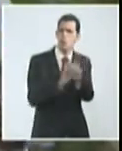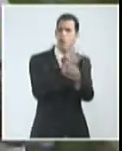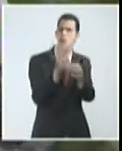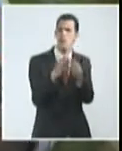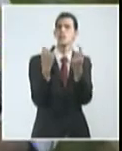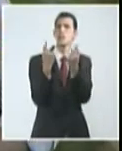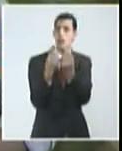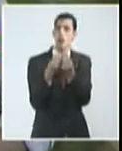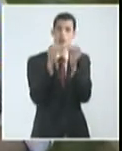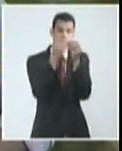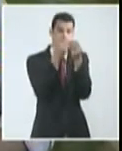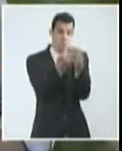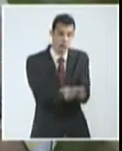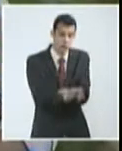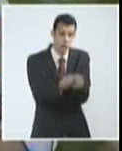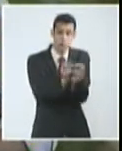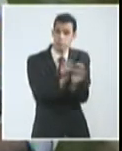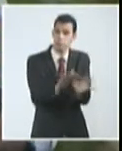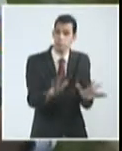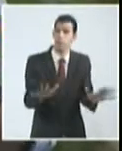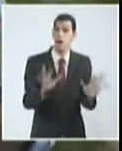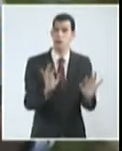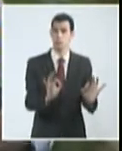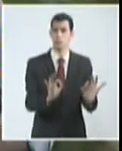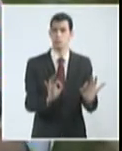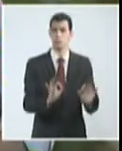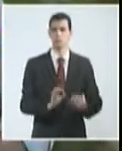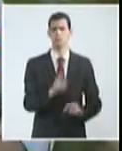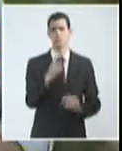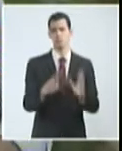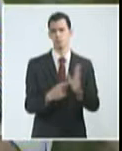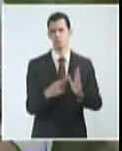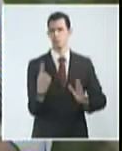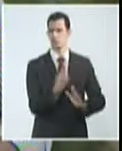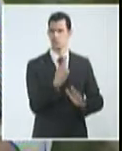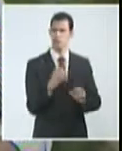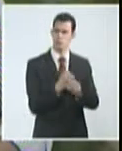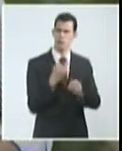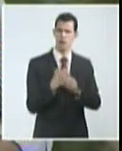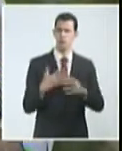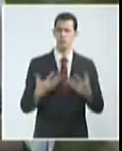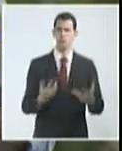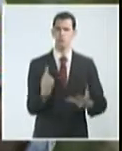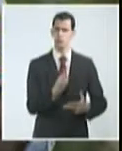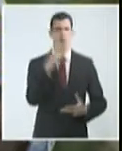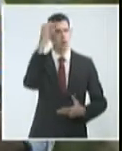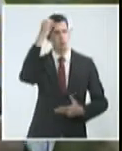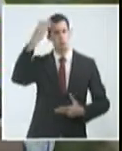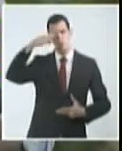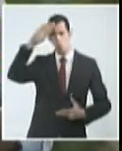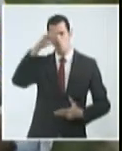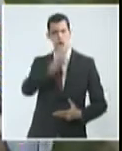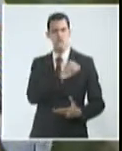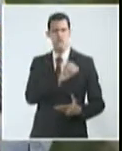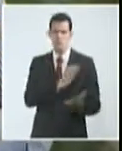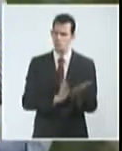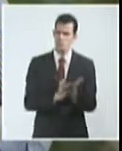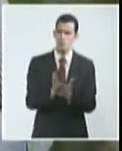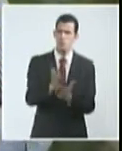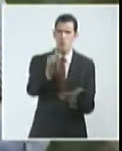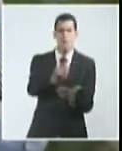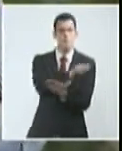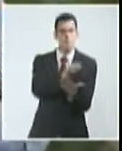En medio de eso, hemos expresado toda la voluntad para seguir proponiendo acciones que